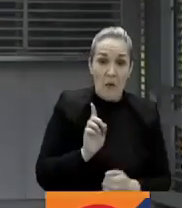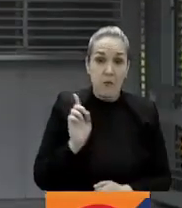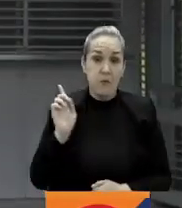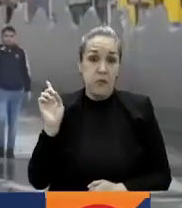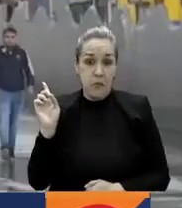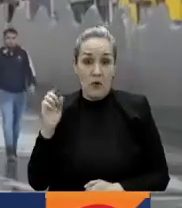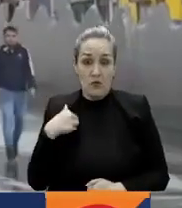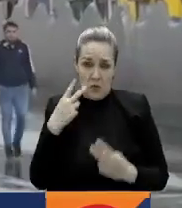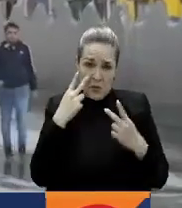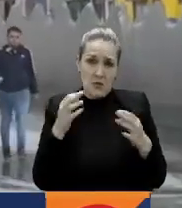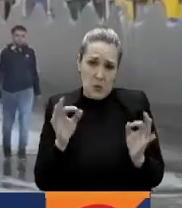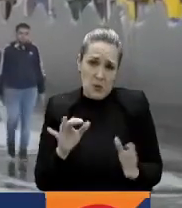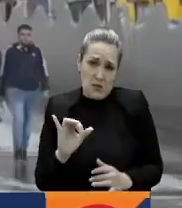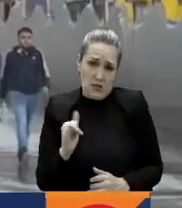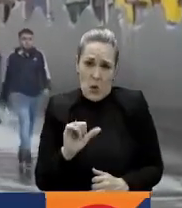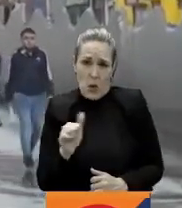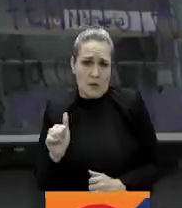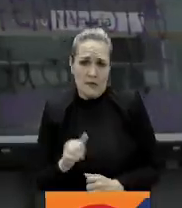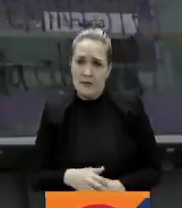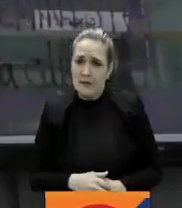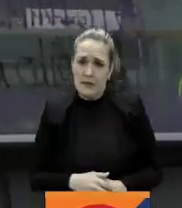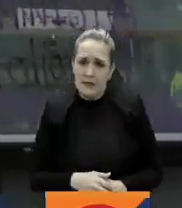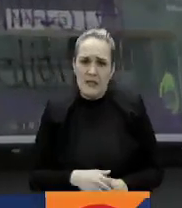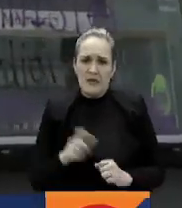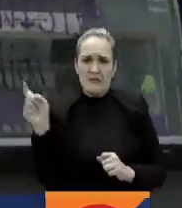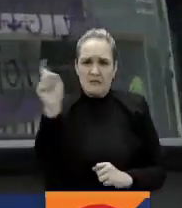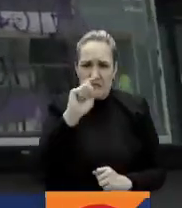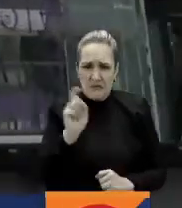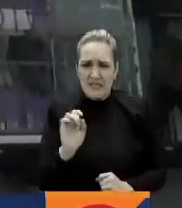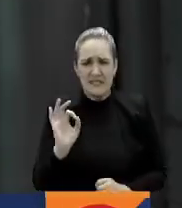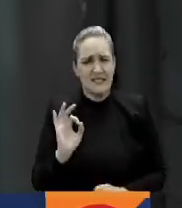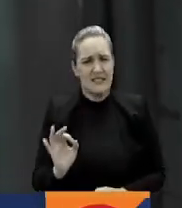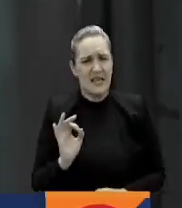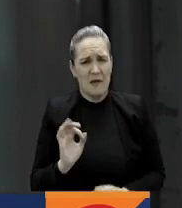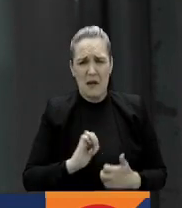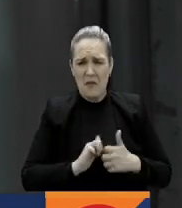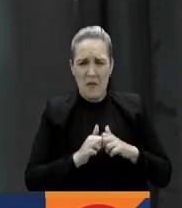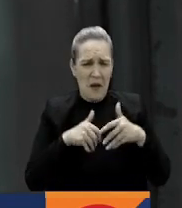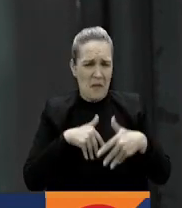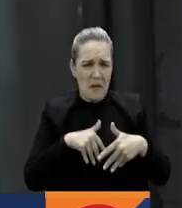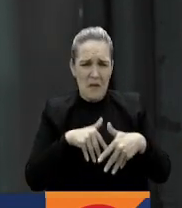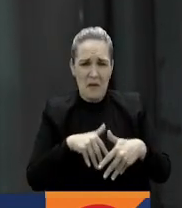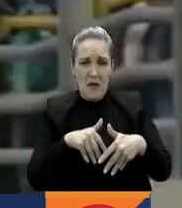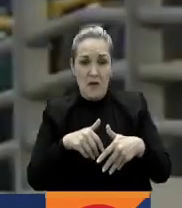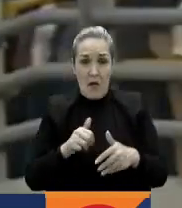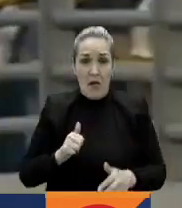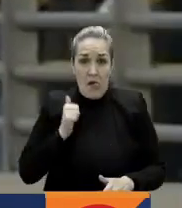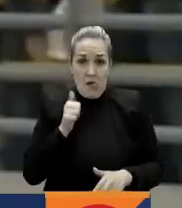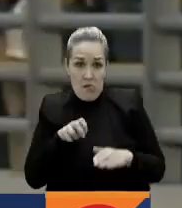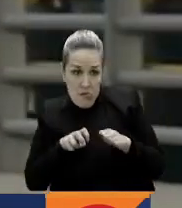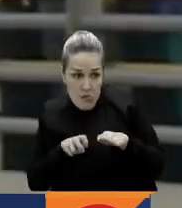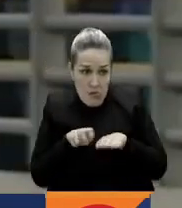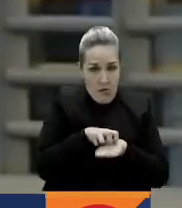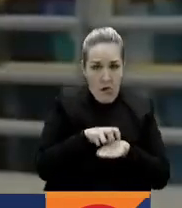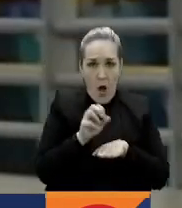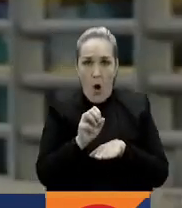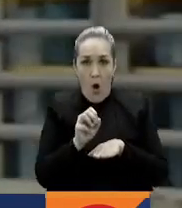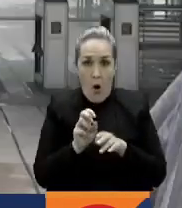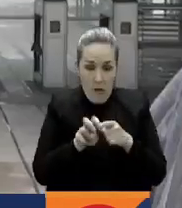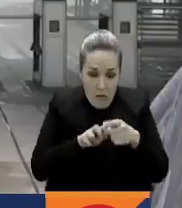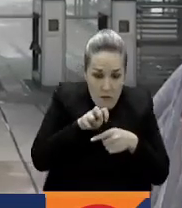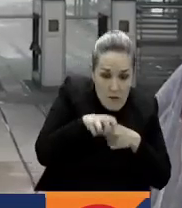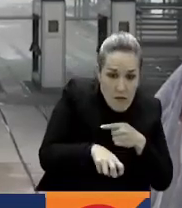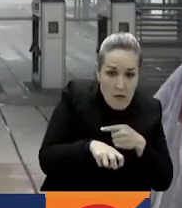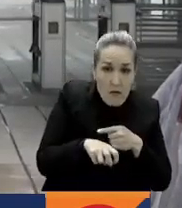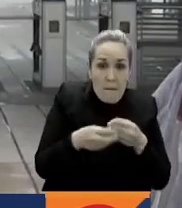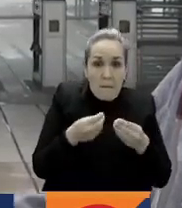visto más seguridad. Es blanco de vandalismo en cualquier protesta. Y los colados causan pérdidas de casi 40.000 millones de pesos al mes.